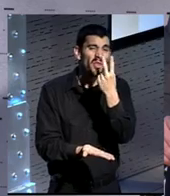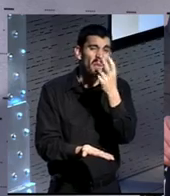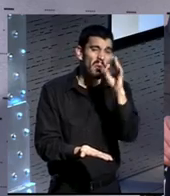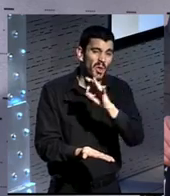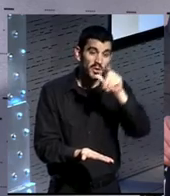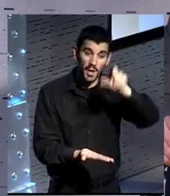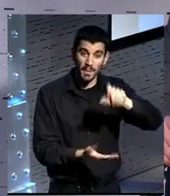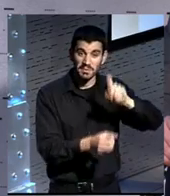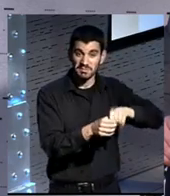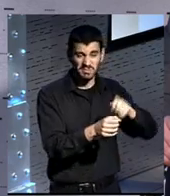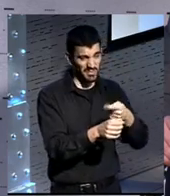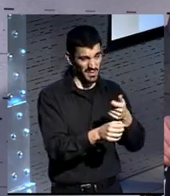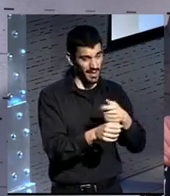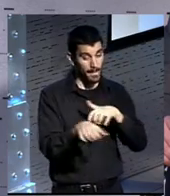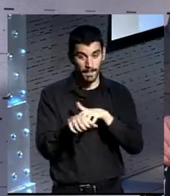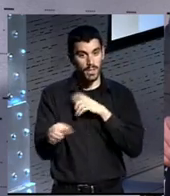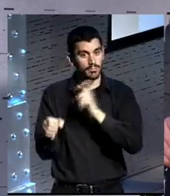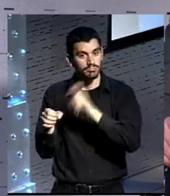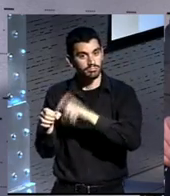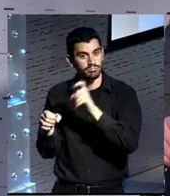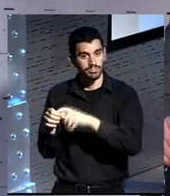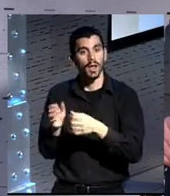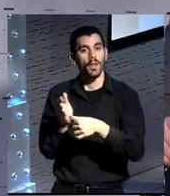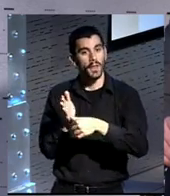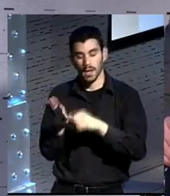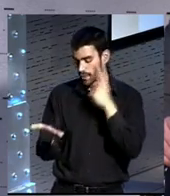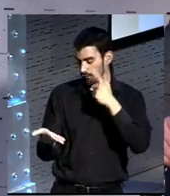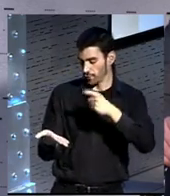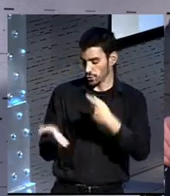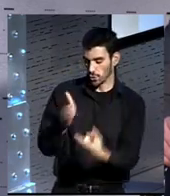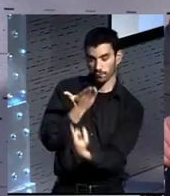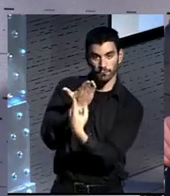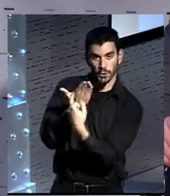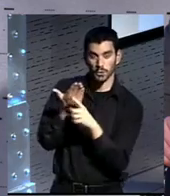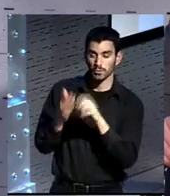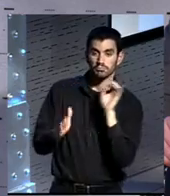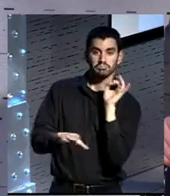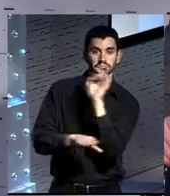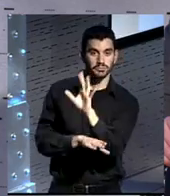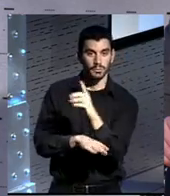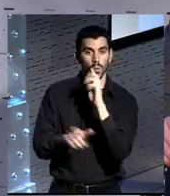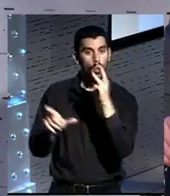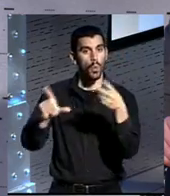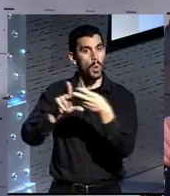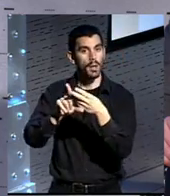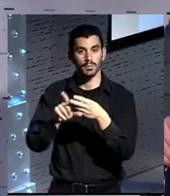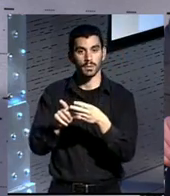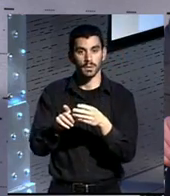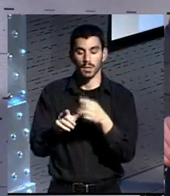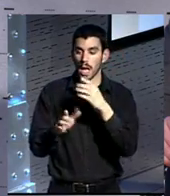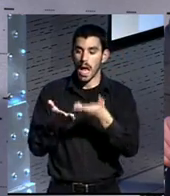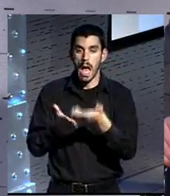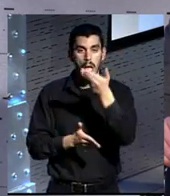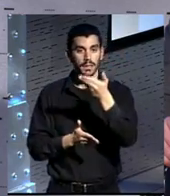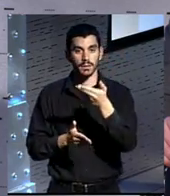los clientes tomaban su fotografía del DNI por un lado, por otro, tal, lo ponían en el portal, concluían el alta. Lo bueno